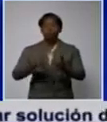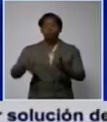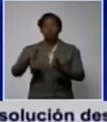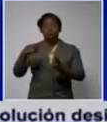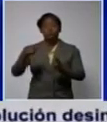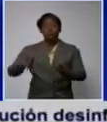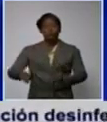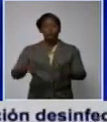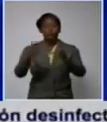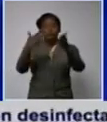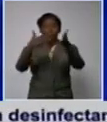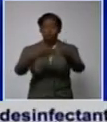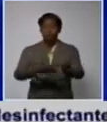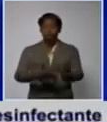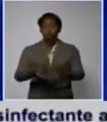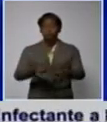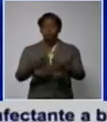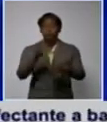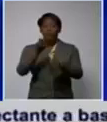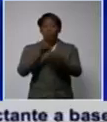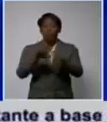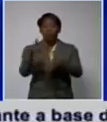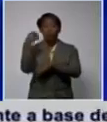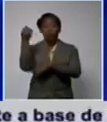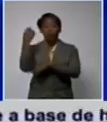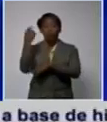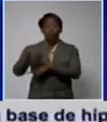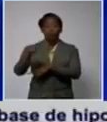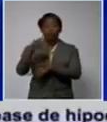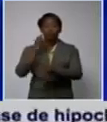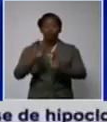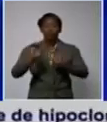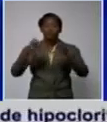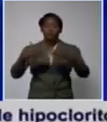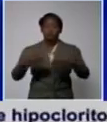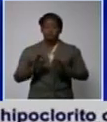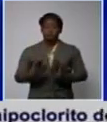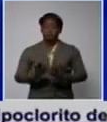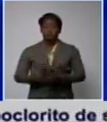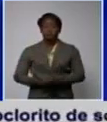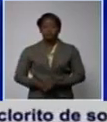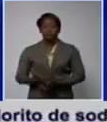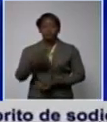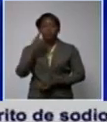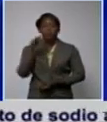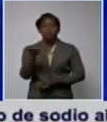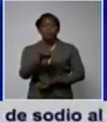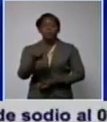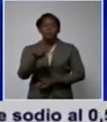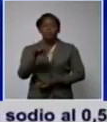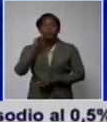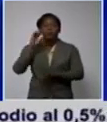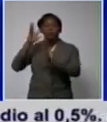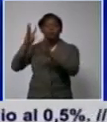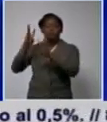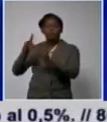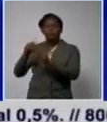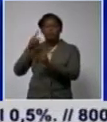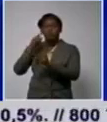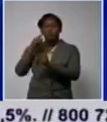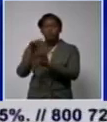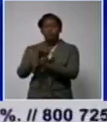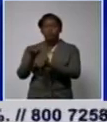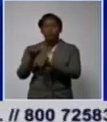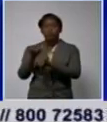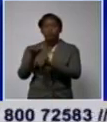enseñó la pandemia para protegernos. Disminuye la tasa de incidencia por COVID-19 a nivel nacional, doctor,